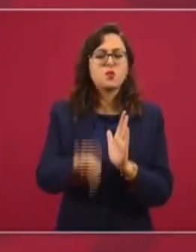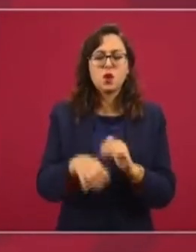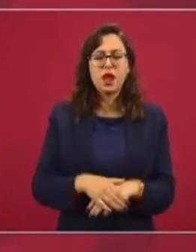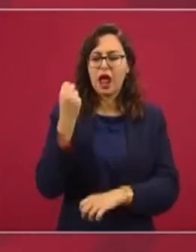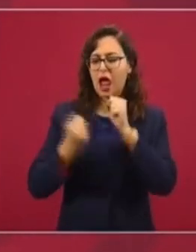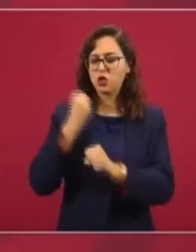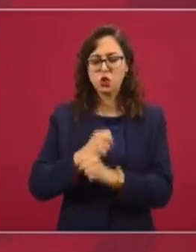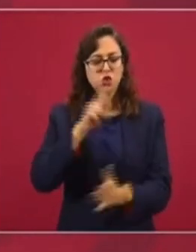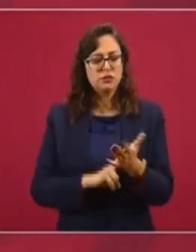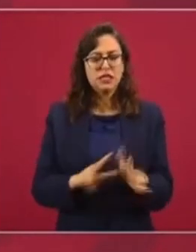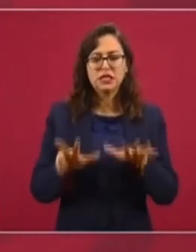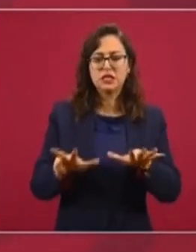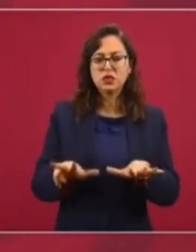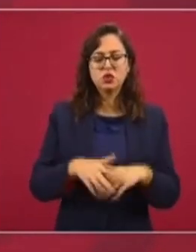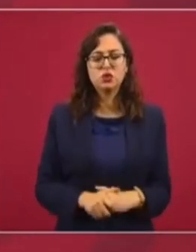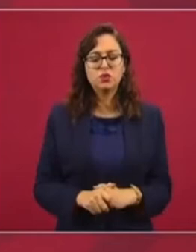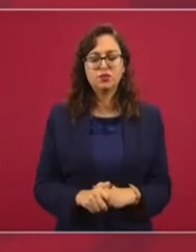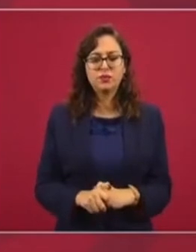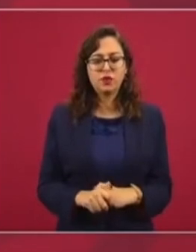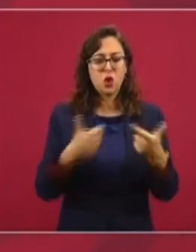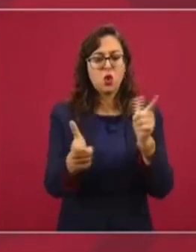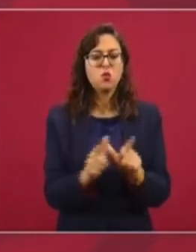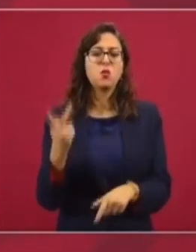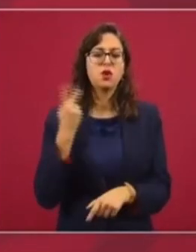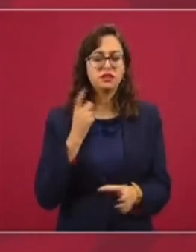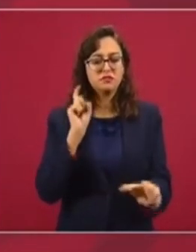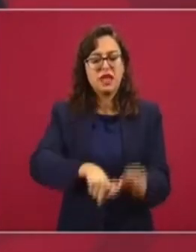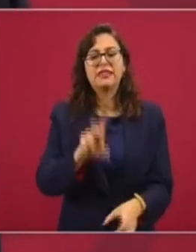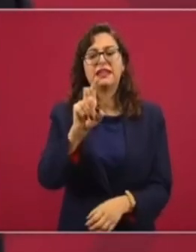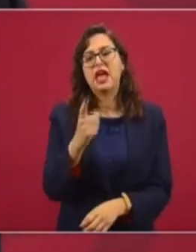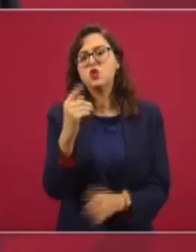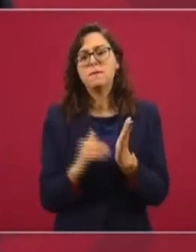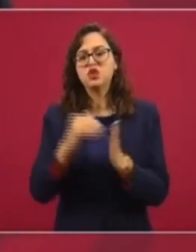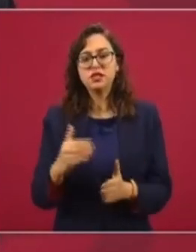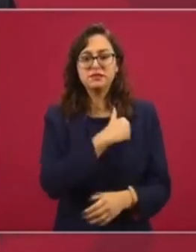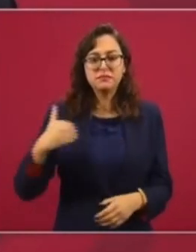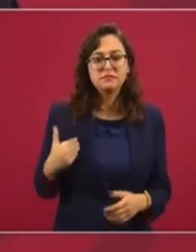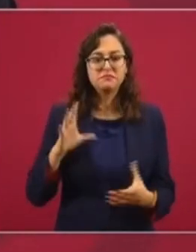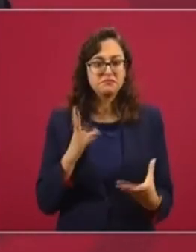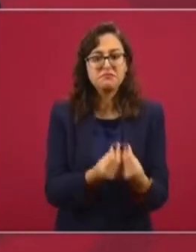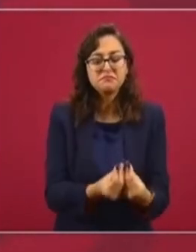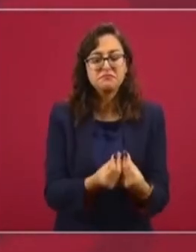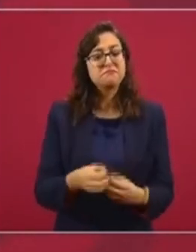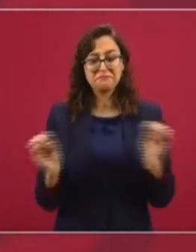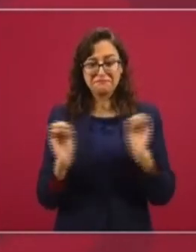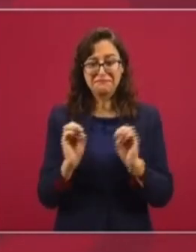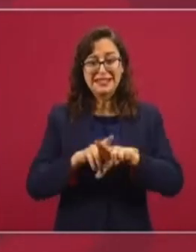2018 31 militantes 1